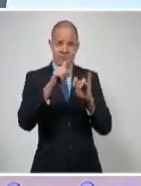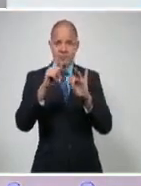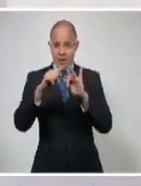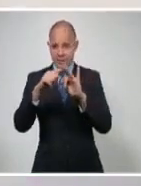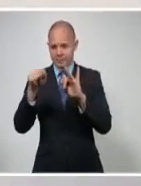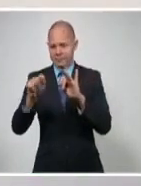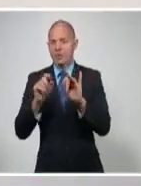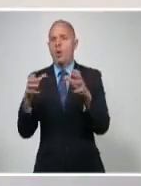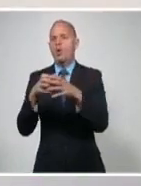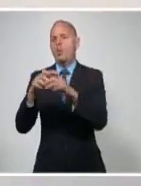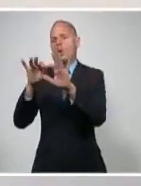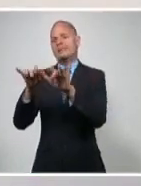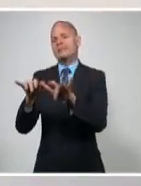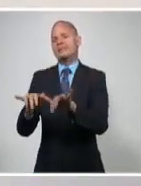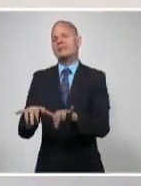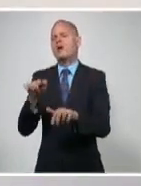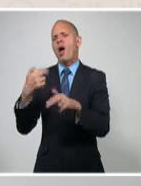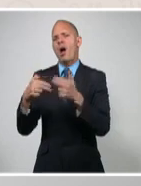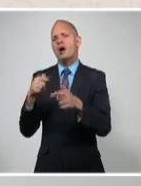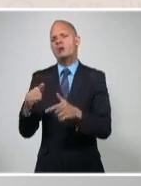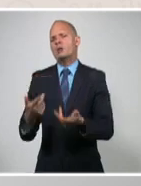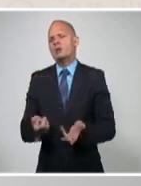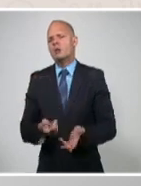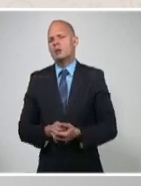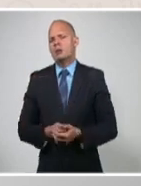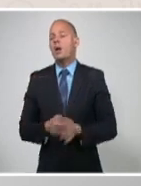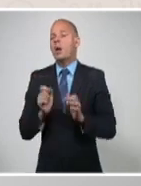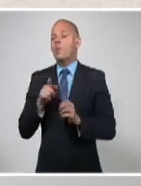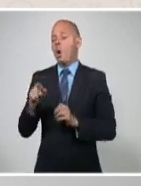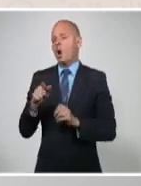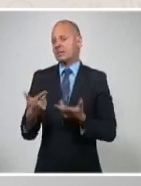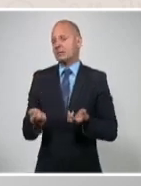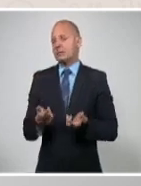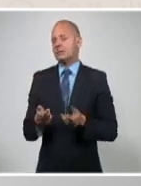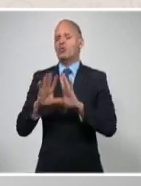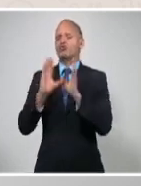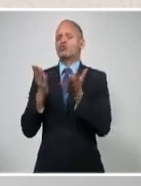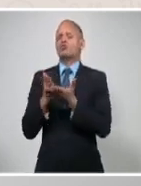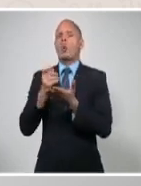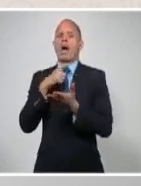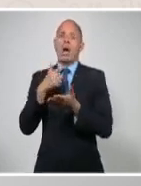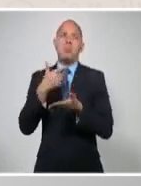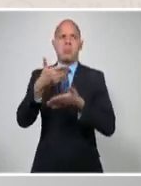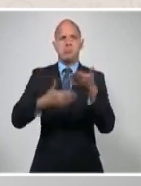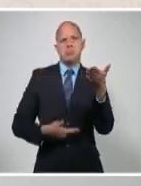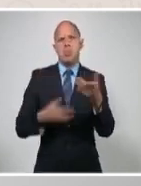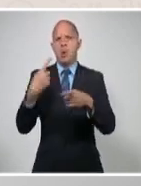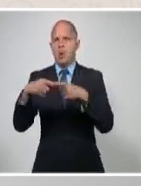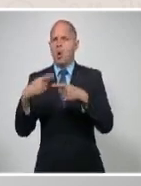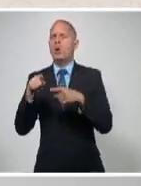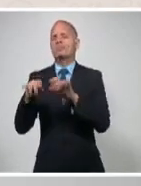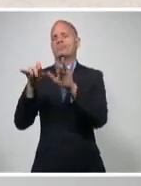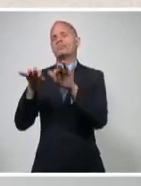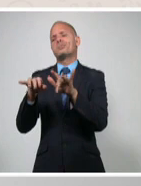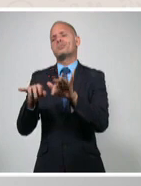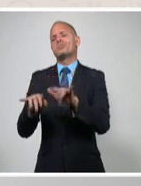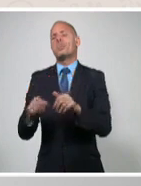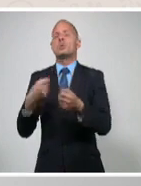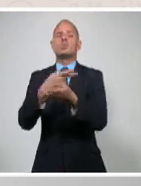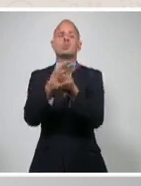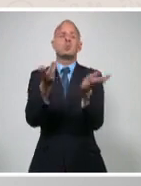redacción, aquí está. ¿Qué hace el grupo de redacción? Encargado de elaborar los borradores de declaraciones para su votación en el grupo, registrar todos